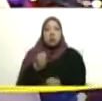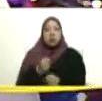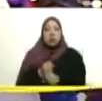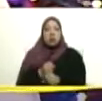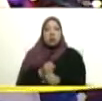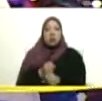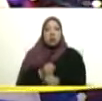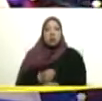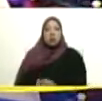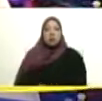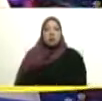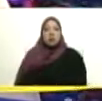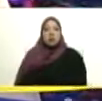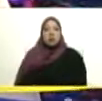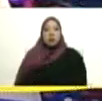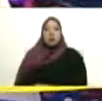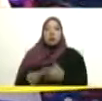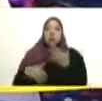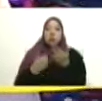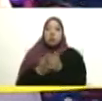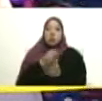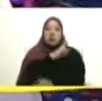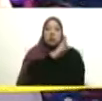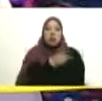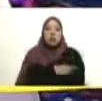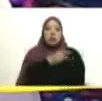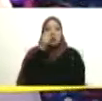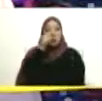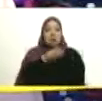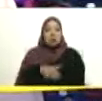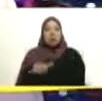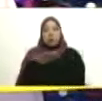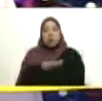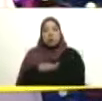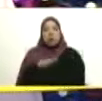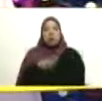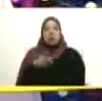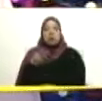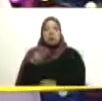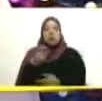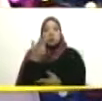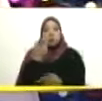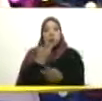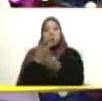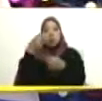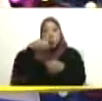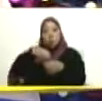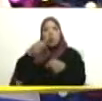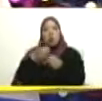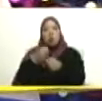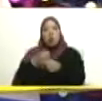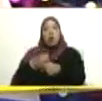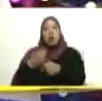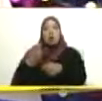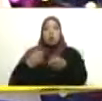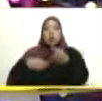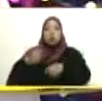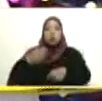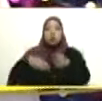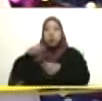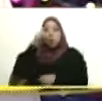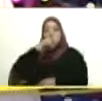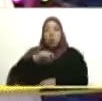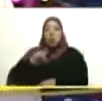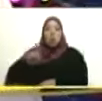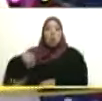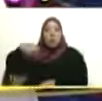que se va a retomar el financiamiento fuerte a obra pública ya con la expansión del ingreso que debemos tener en los años que